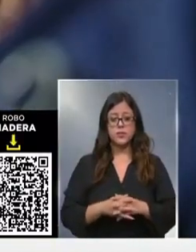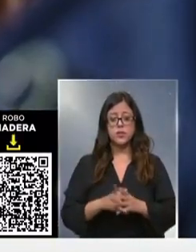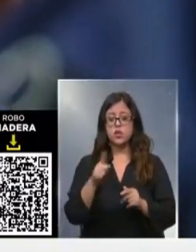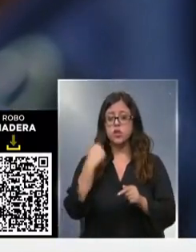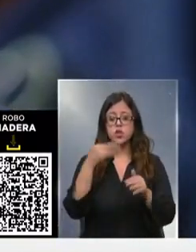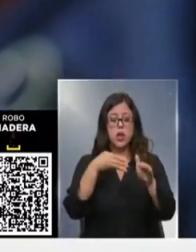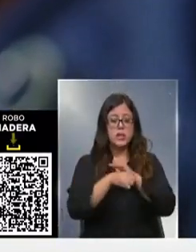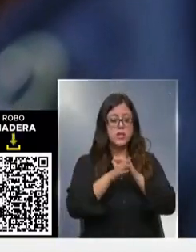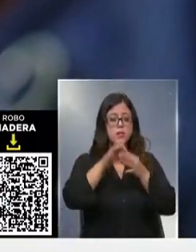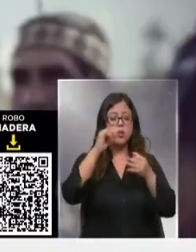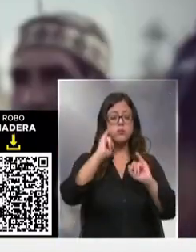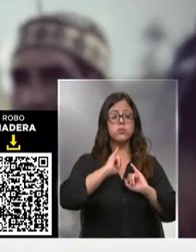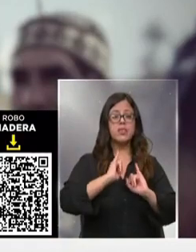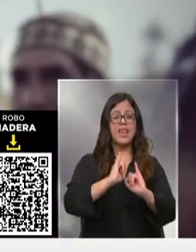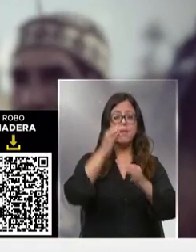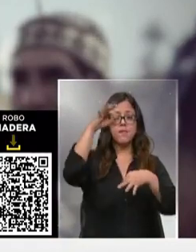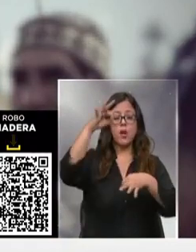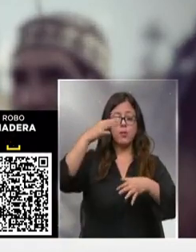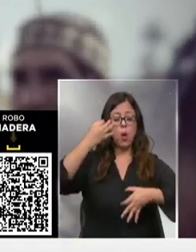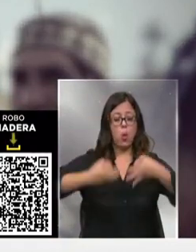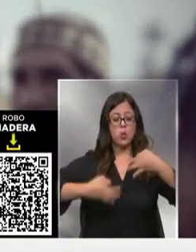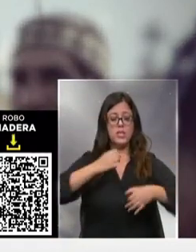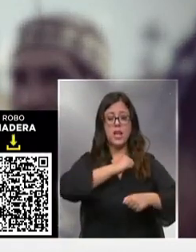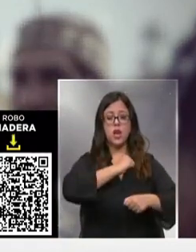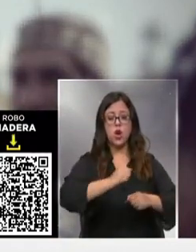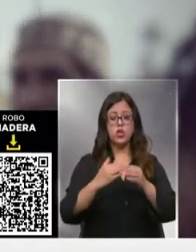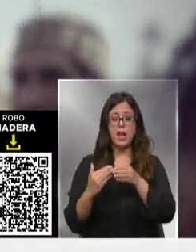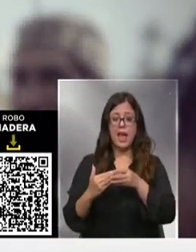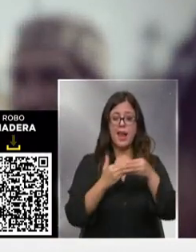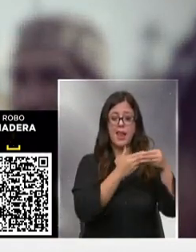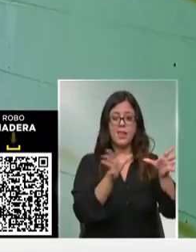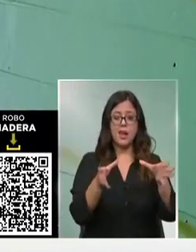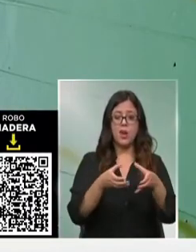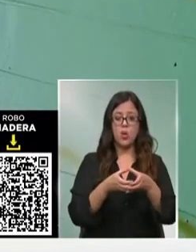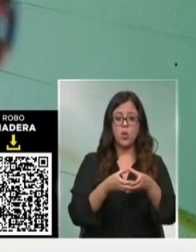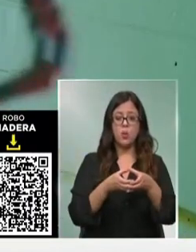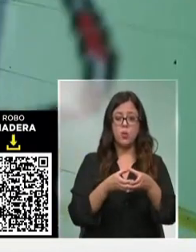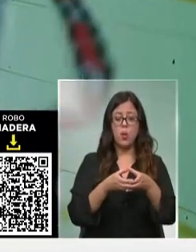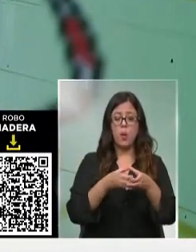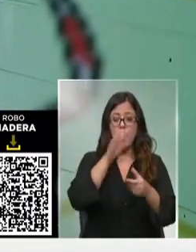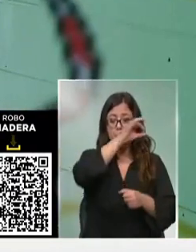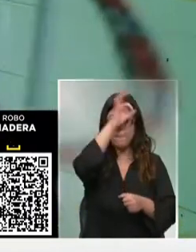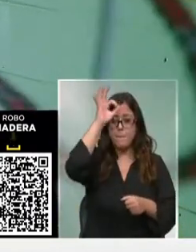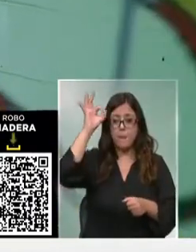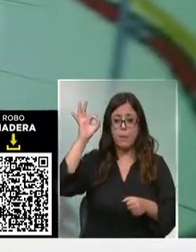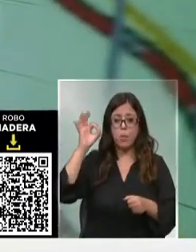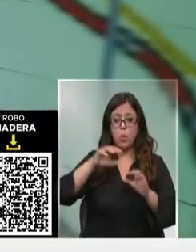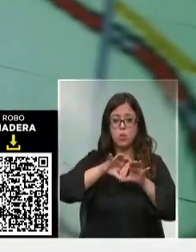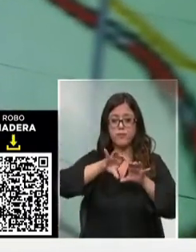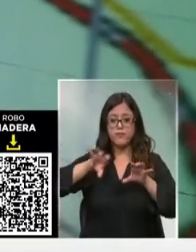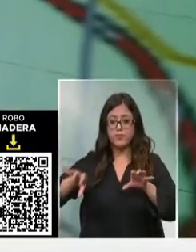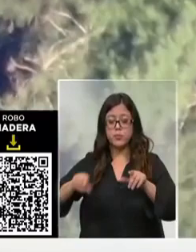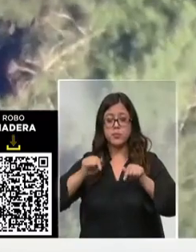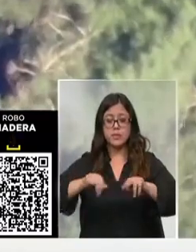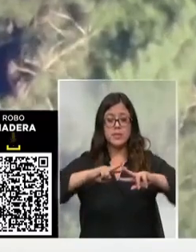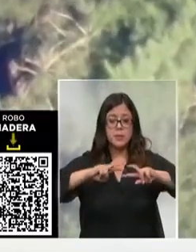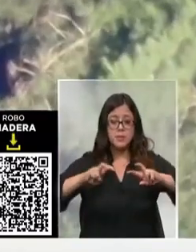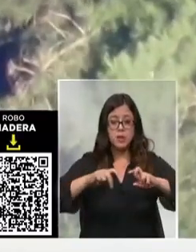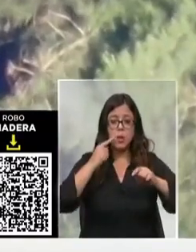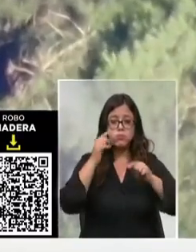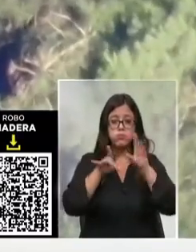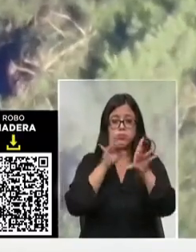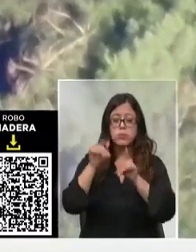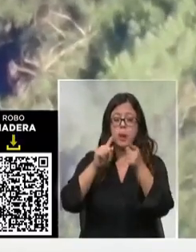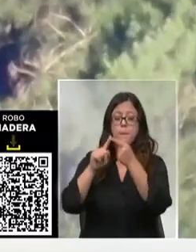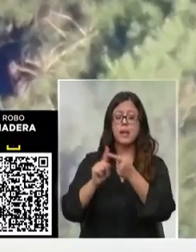Accedimos al expediente de la causa judicial contra el líder de la agrupación radical mapuche. La investigación identifica